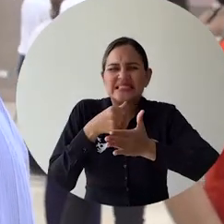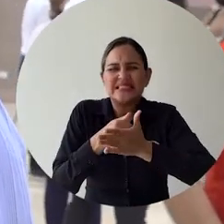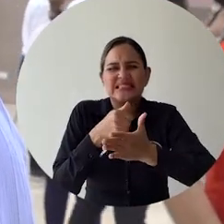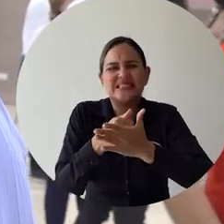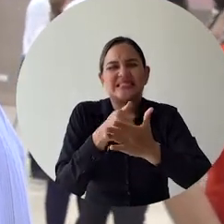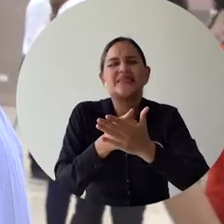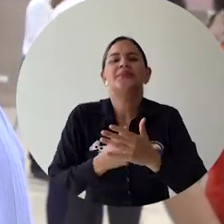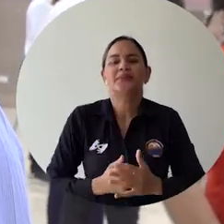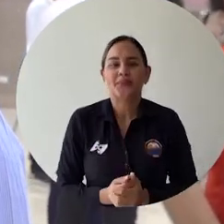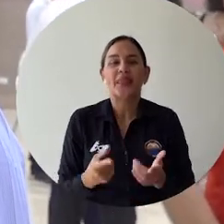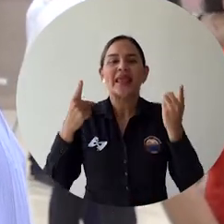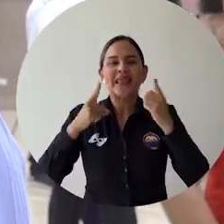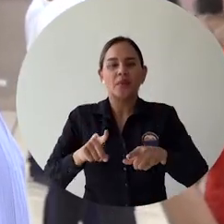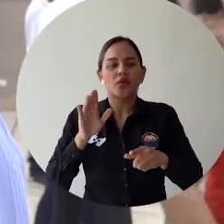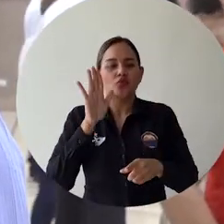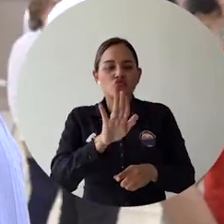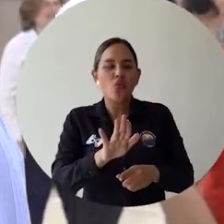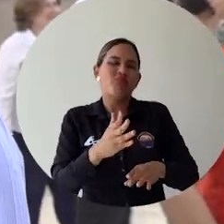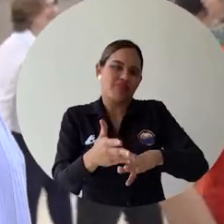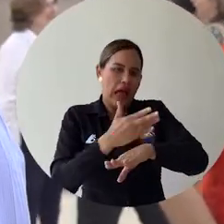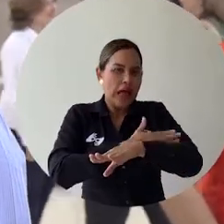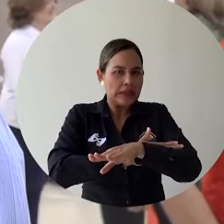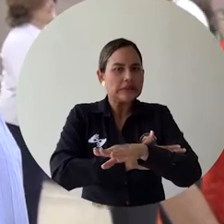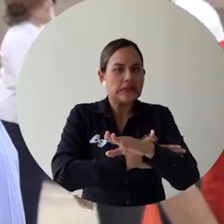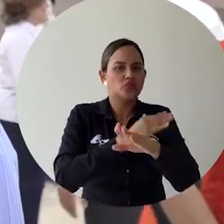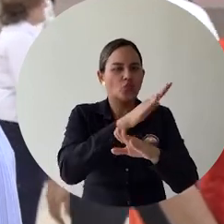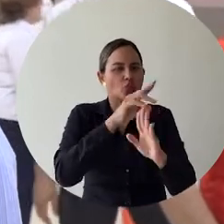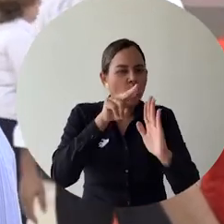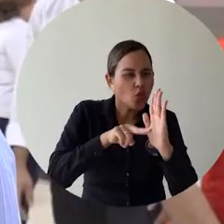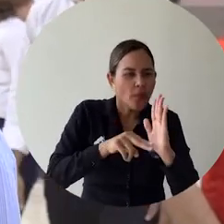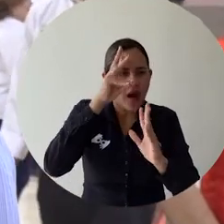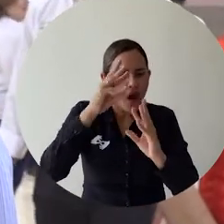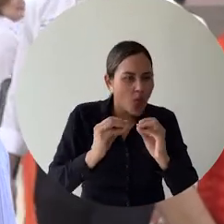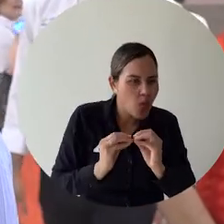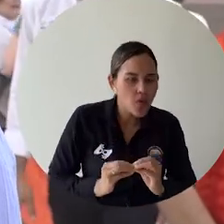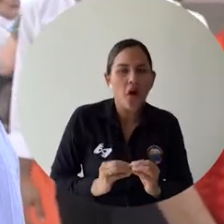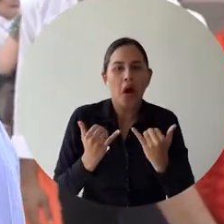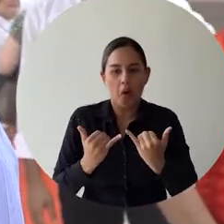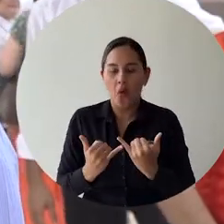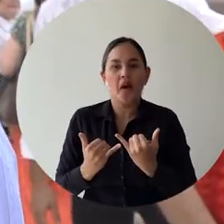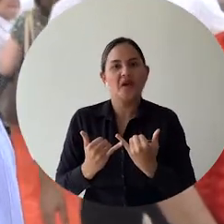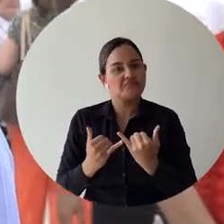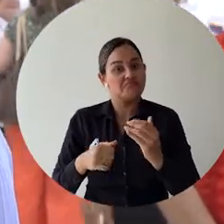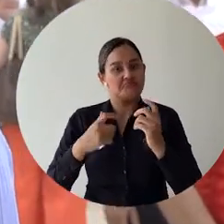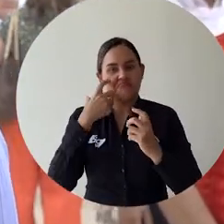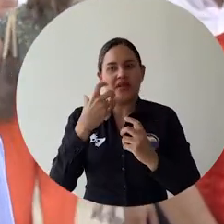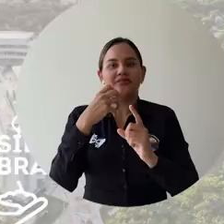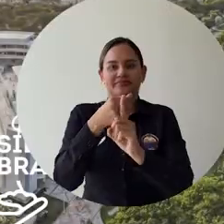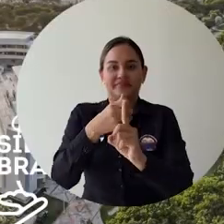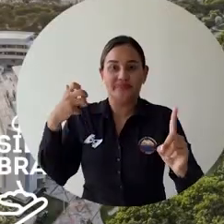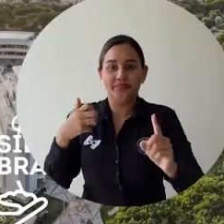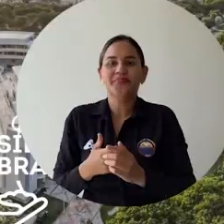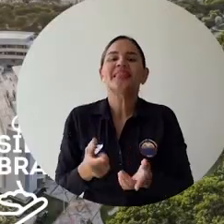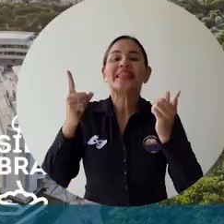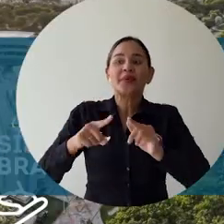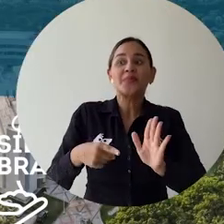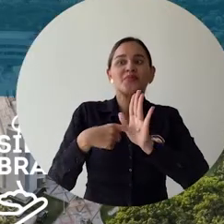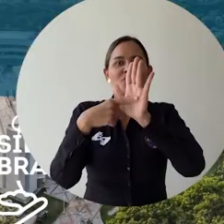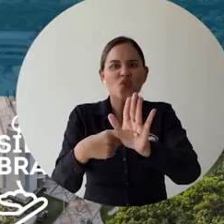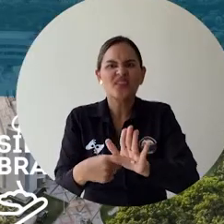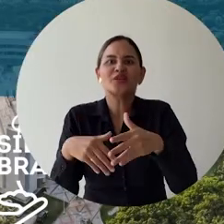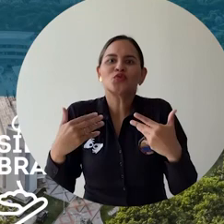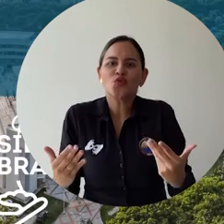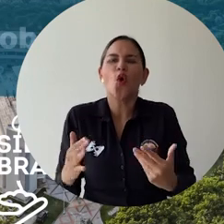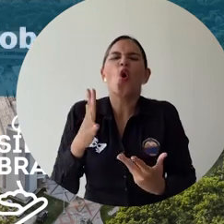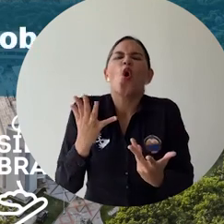siembra, del esfuerzo sostenido. Ya en algunos casos el impacto de ciertas políticas que adoptamos hace 6 años hoy empiezan a verse. Se evidenció la